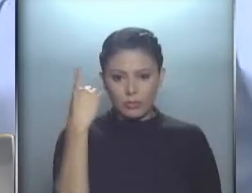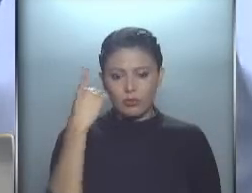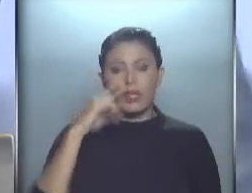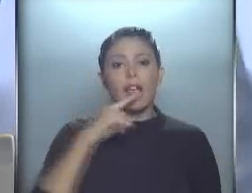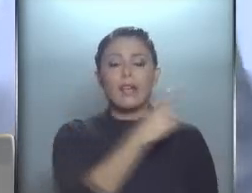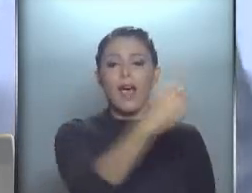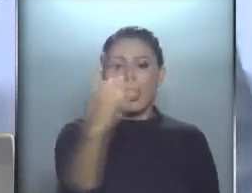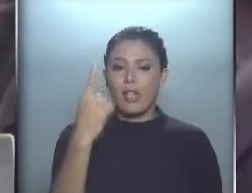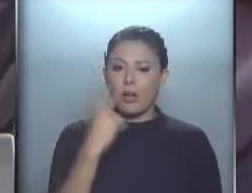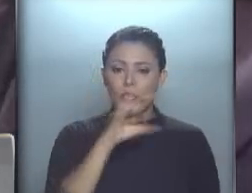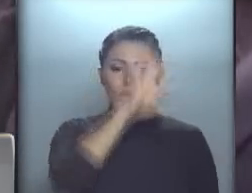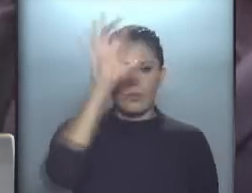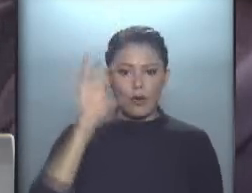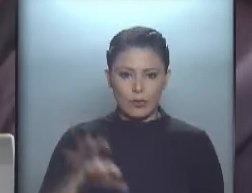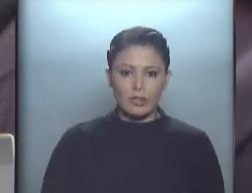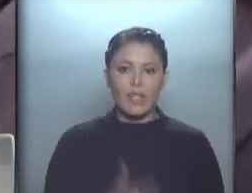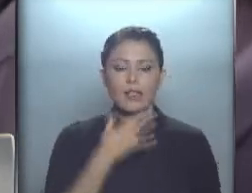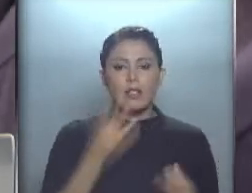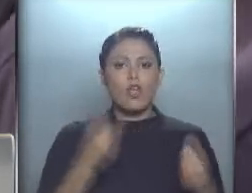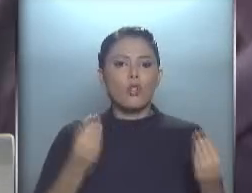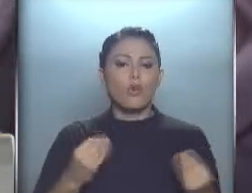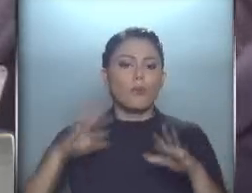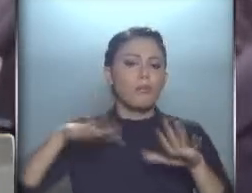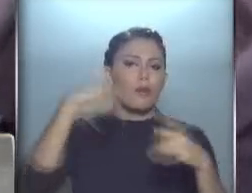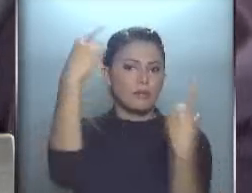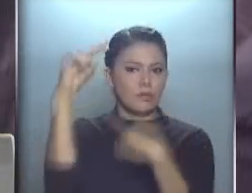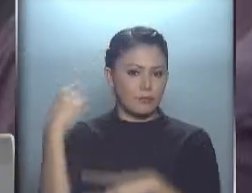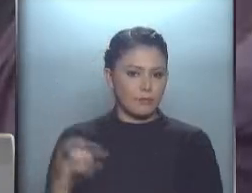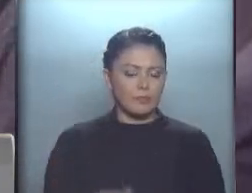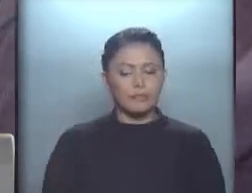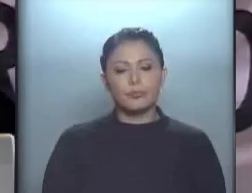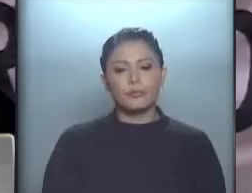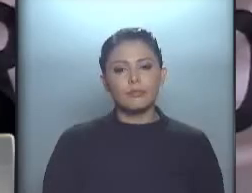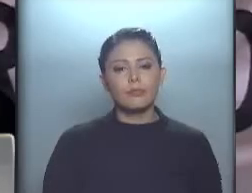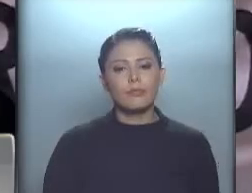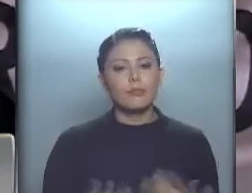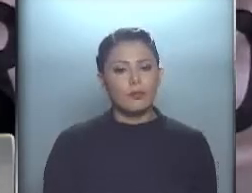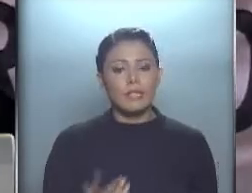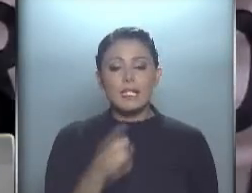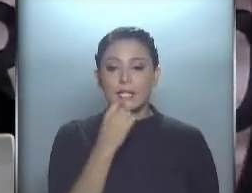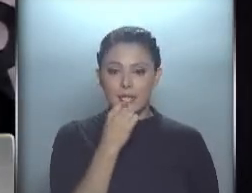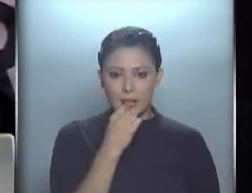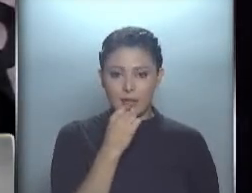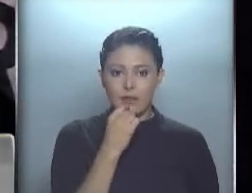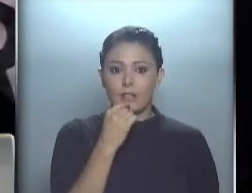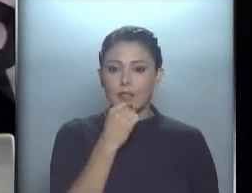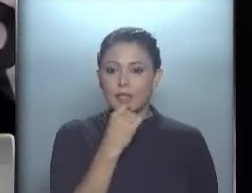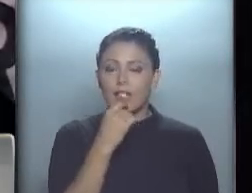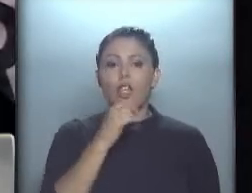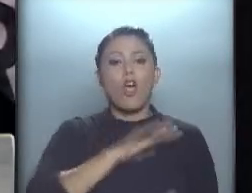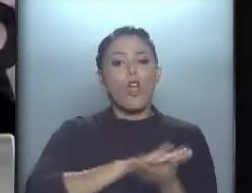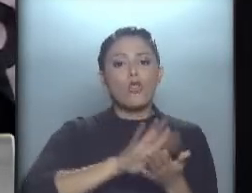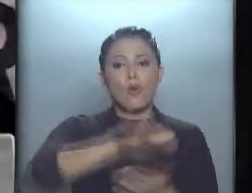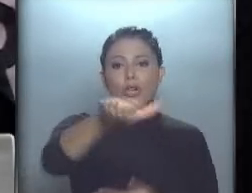movilidad una movilización de distinto tipo y en caso de que no haya una nueva